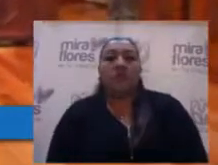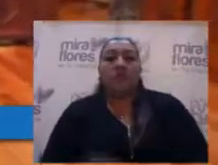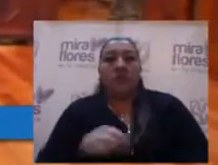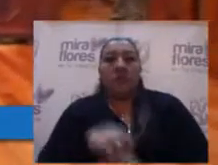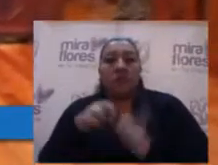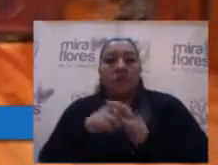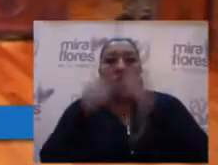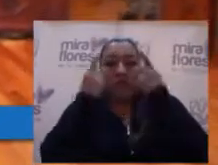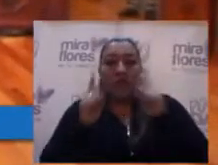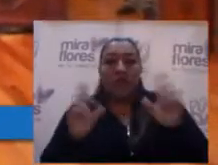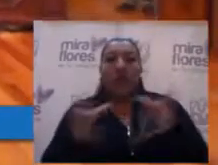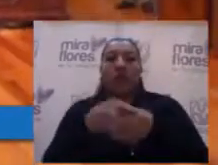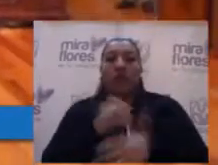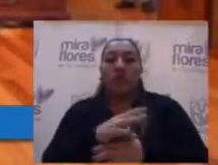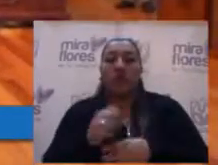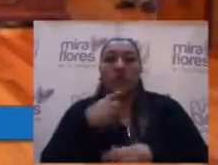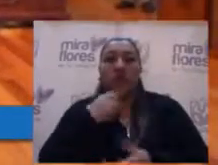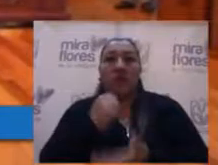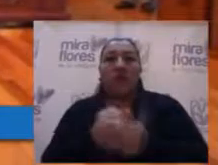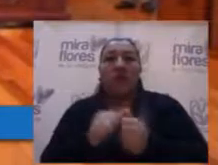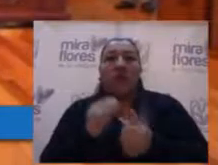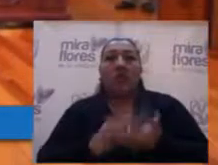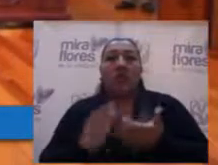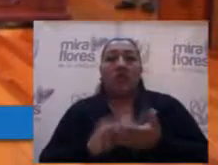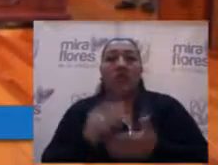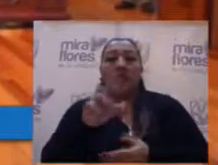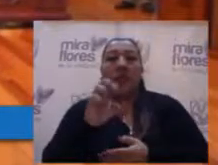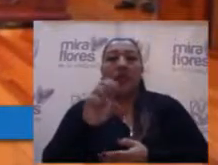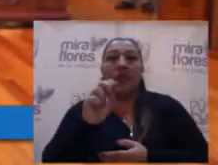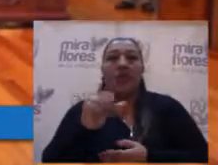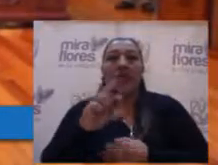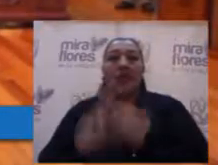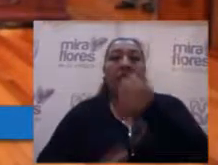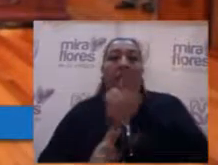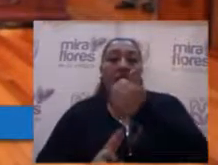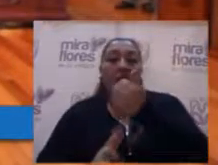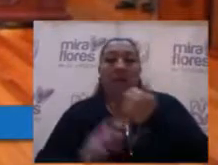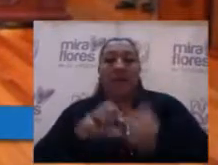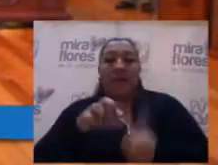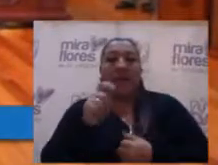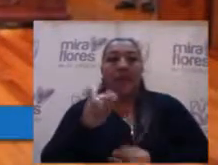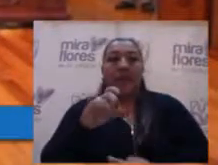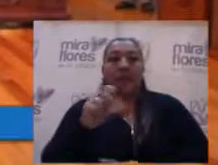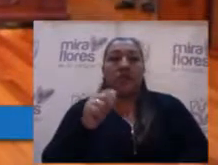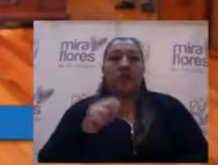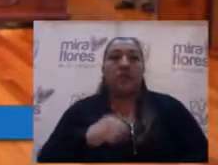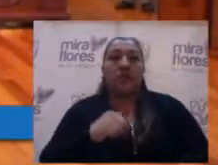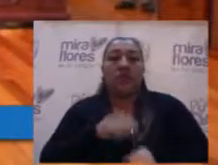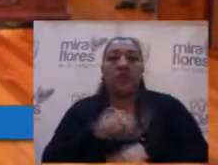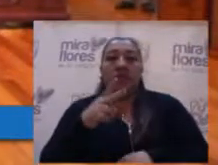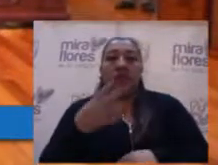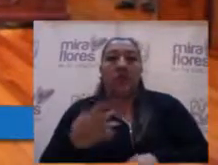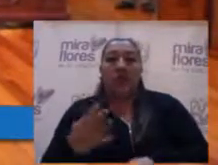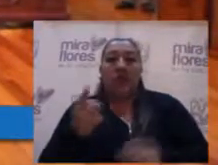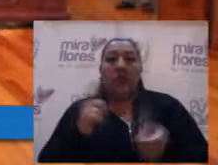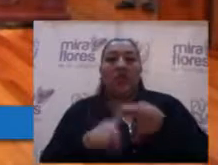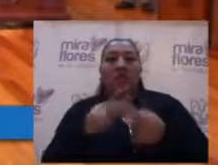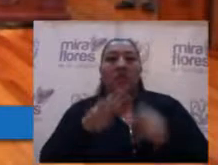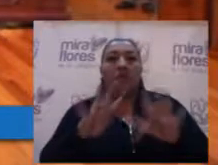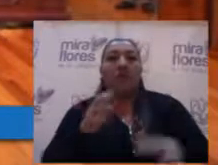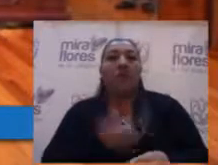Proyecto de acuerdo de consejo que aprueba la licencia de la regidora Patricia María del Río Jiménez de Olavide por el periodo del 24 al